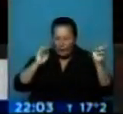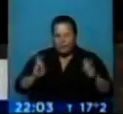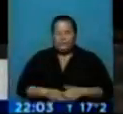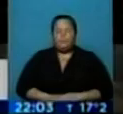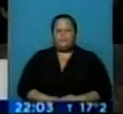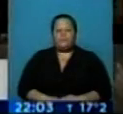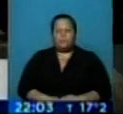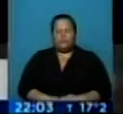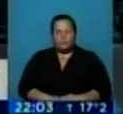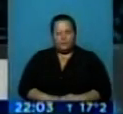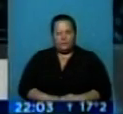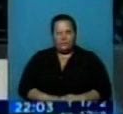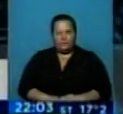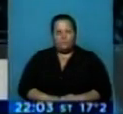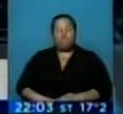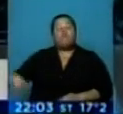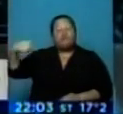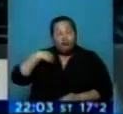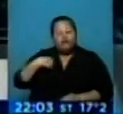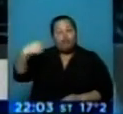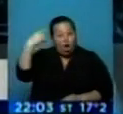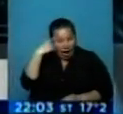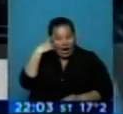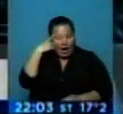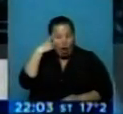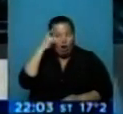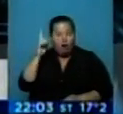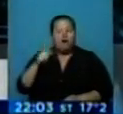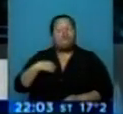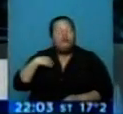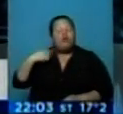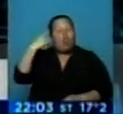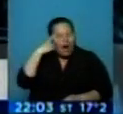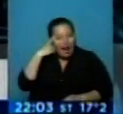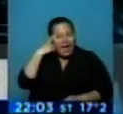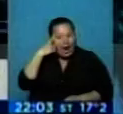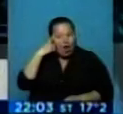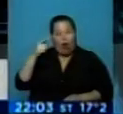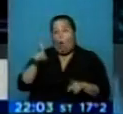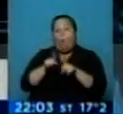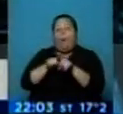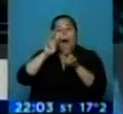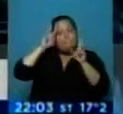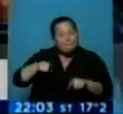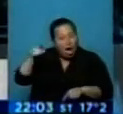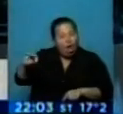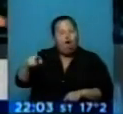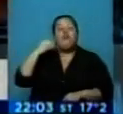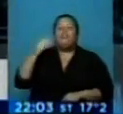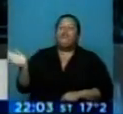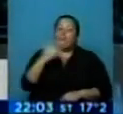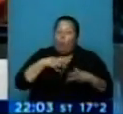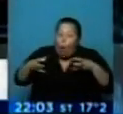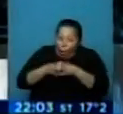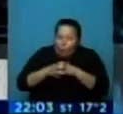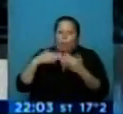Yo creo como Perón, que todos